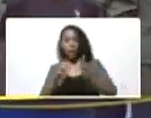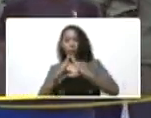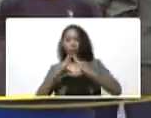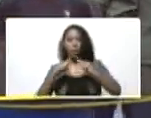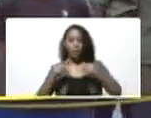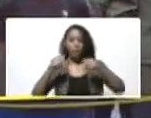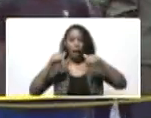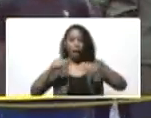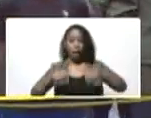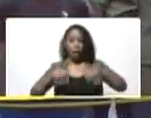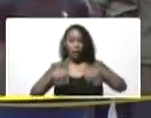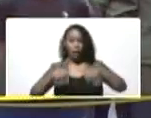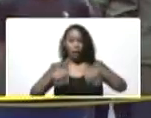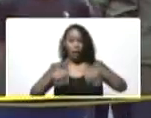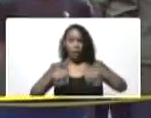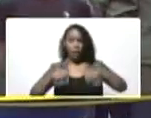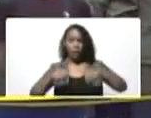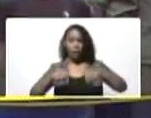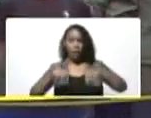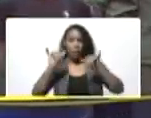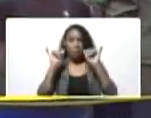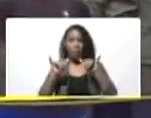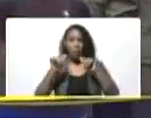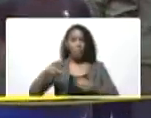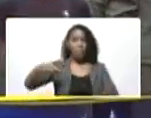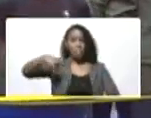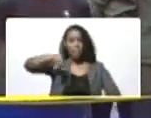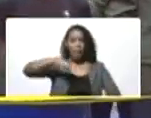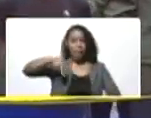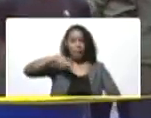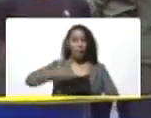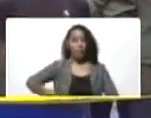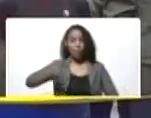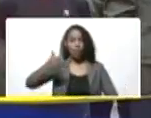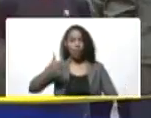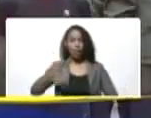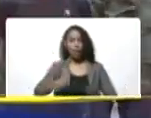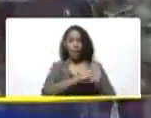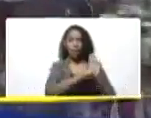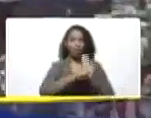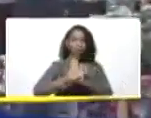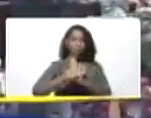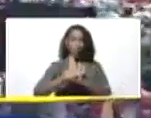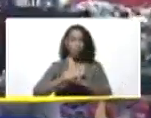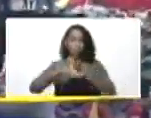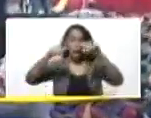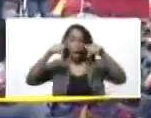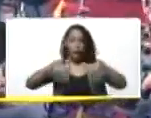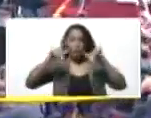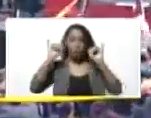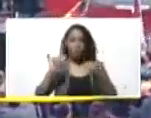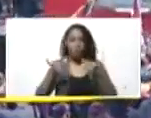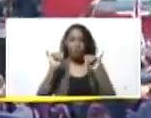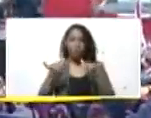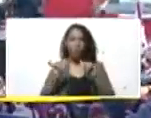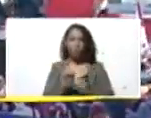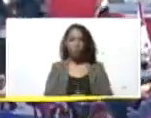Y aquí en esta misma plaza monumental de los próceres, aquí mismo,